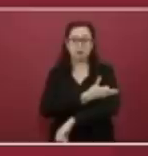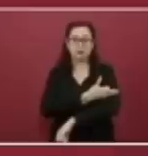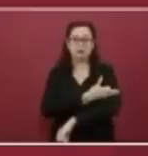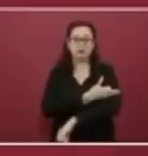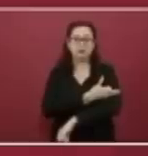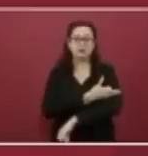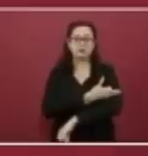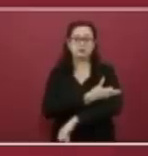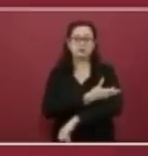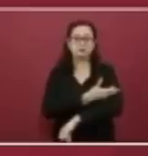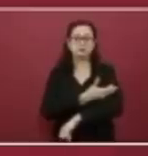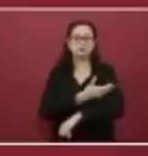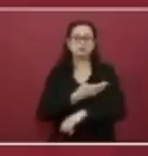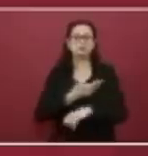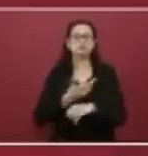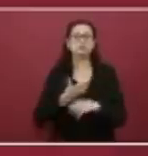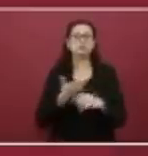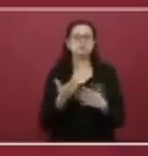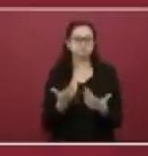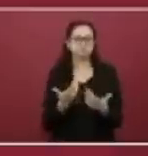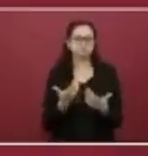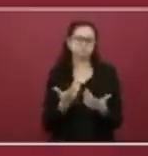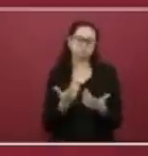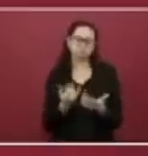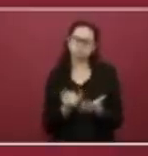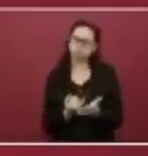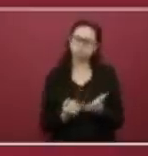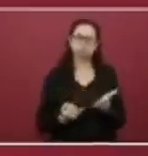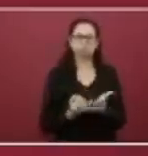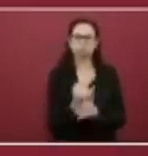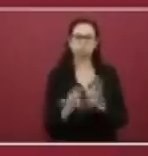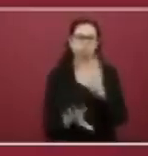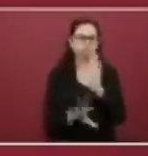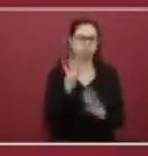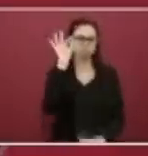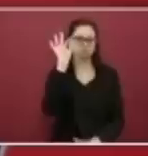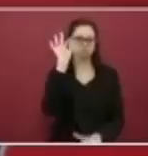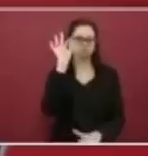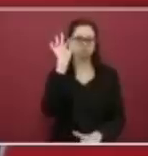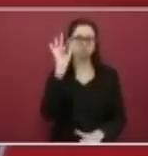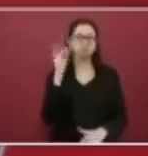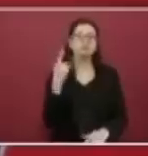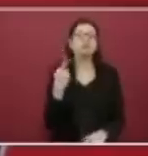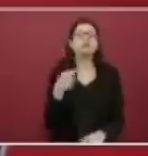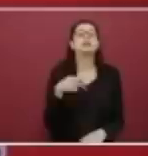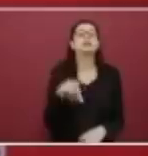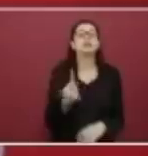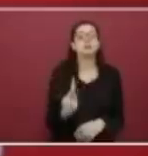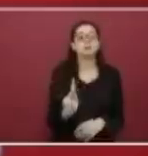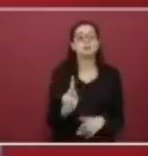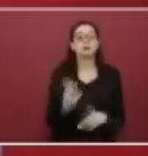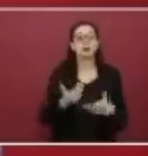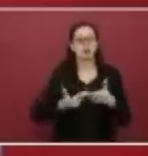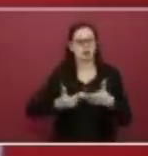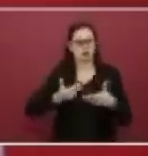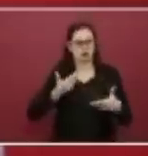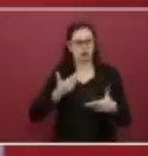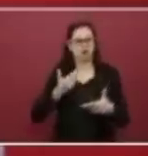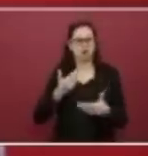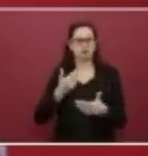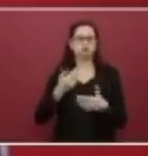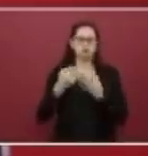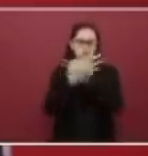a tomar la decisión pero se quiere dar a conocer los